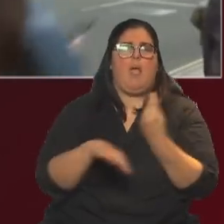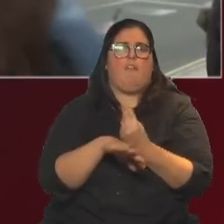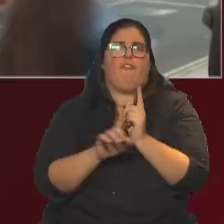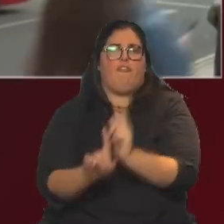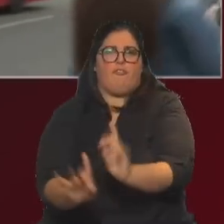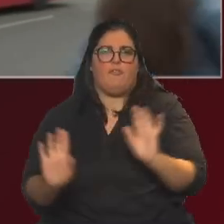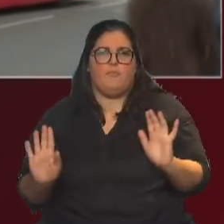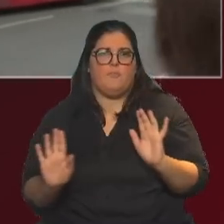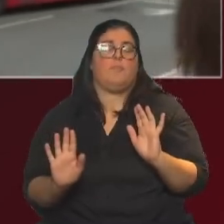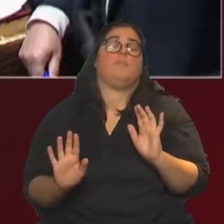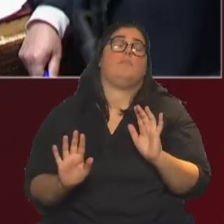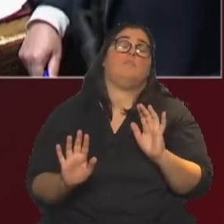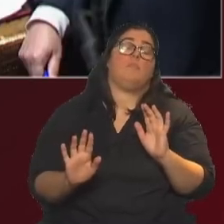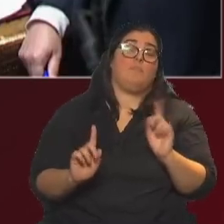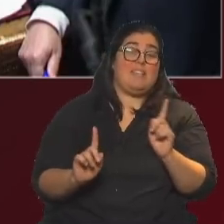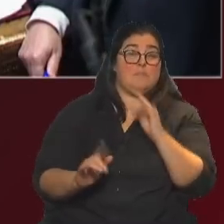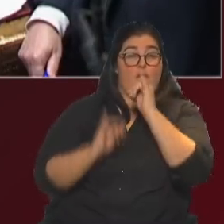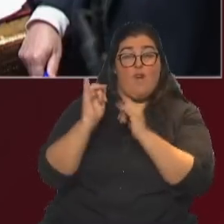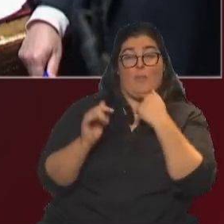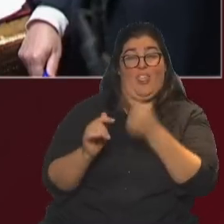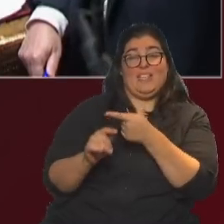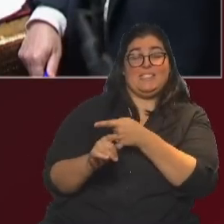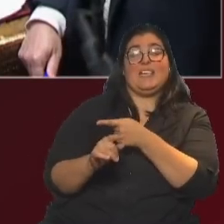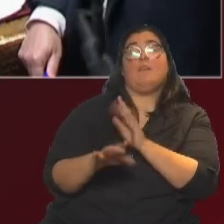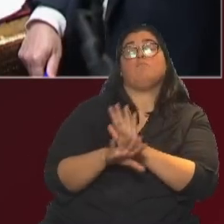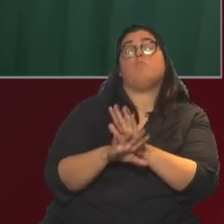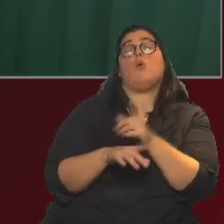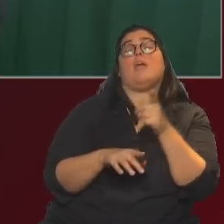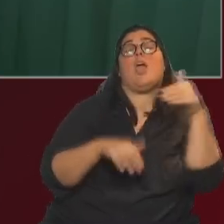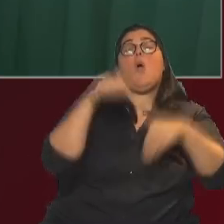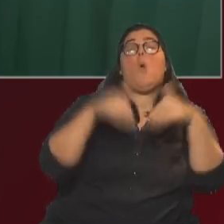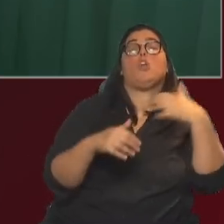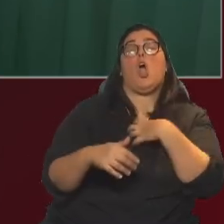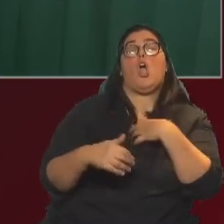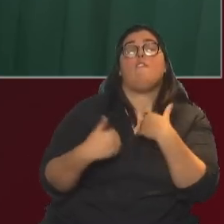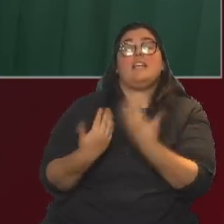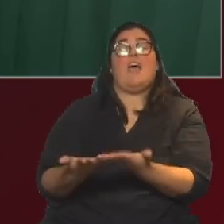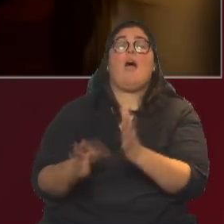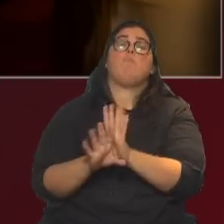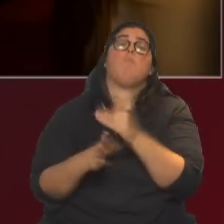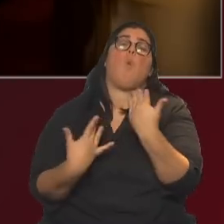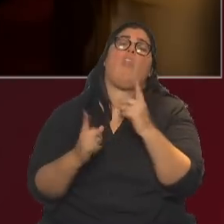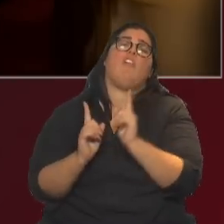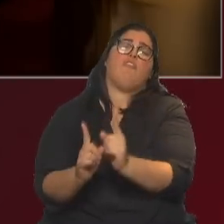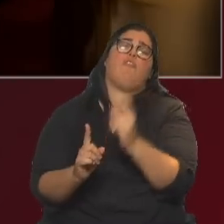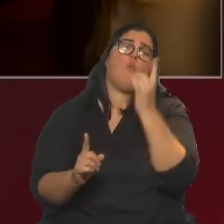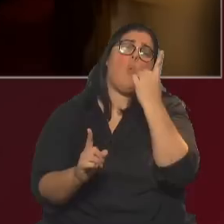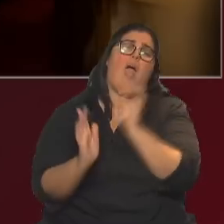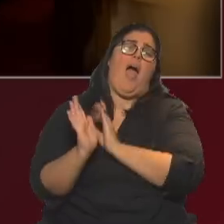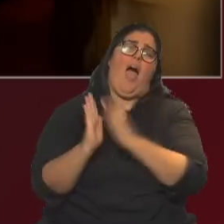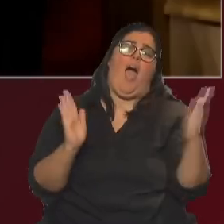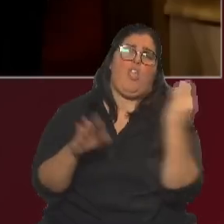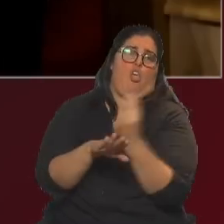porque, como bien decía el informe, en principio esto le garantizaría 12 meses de estabilidad en su cargo. Sin